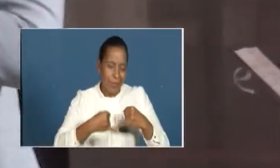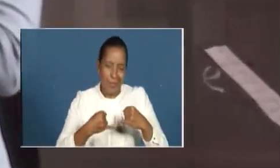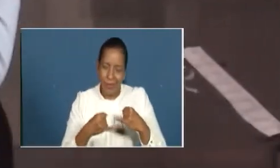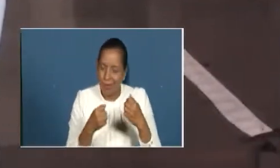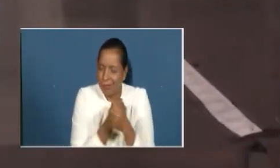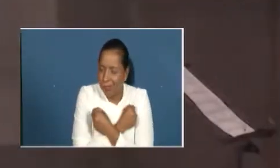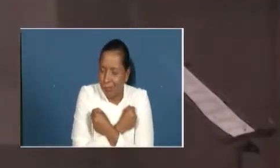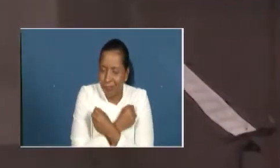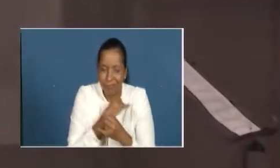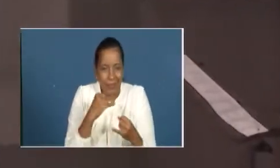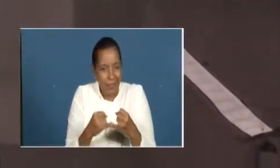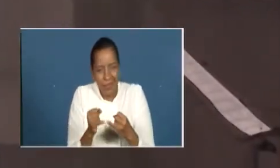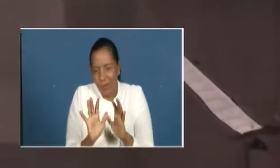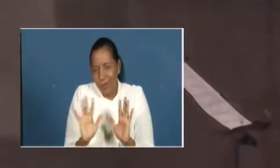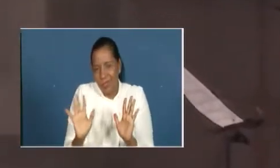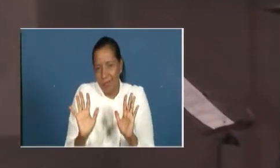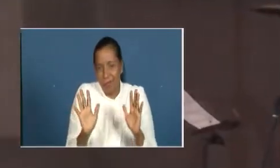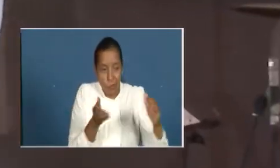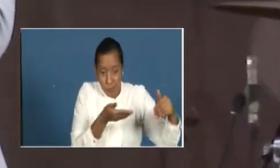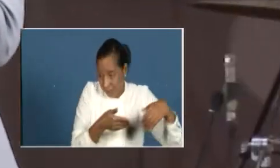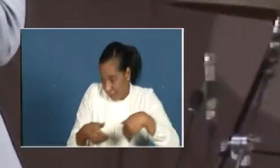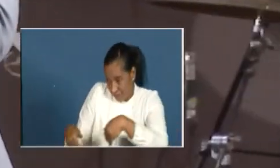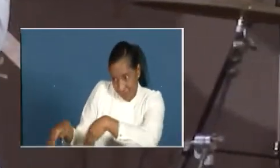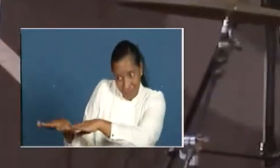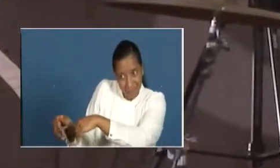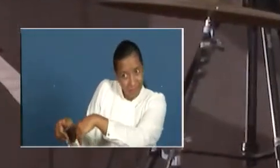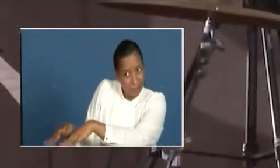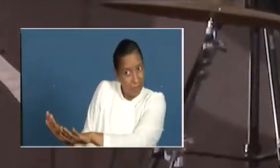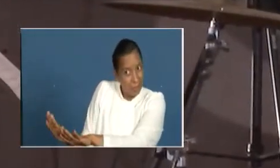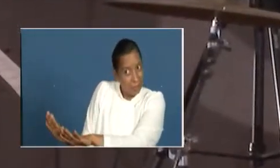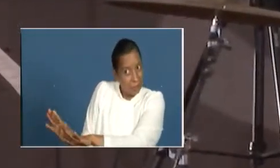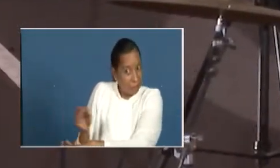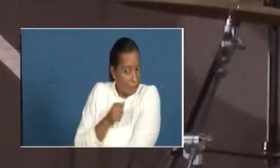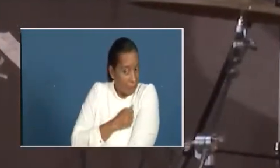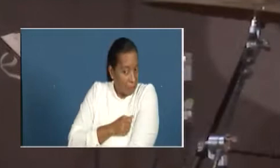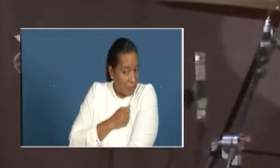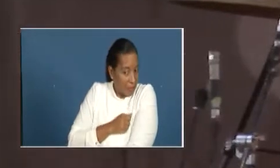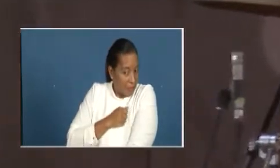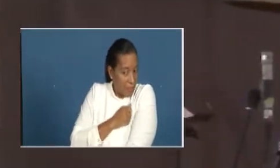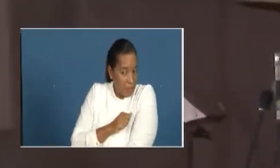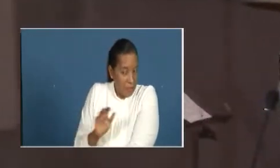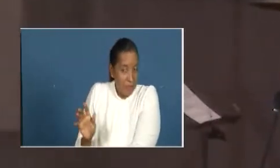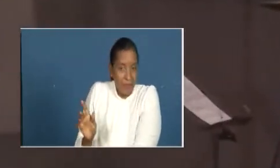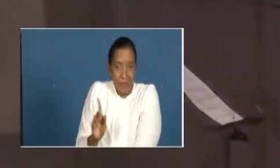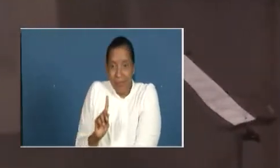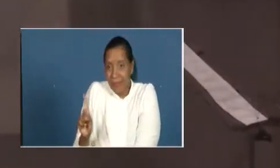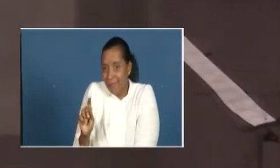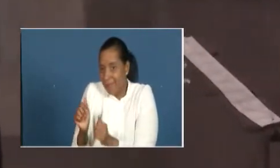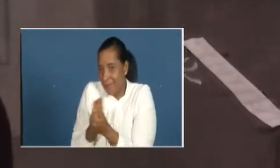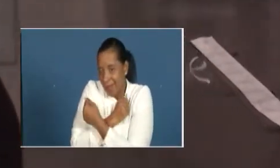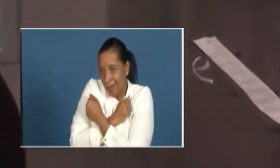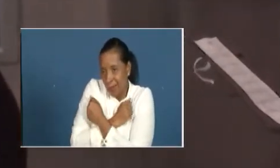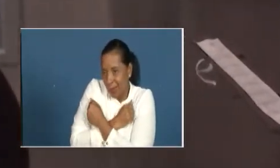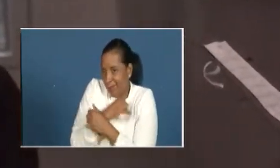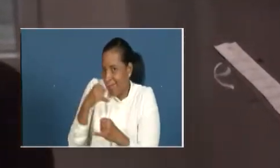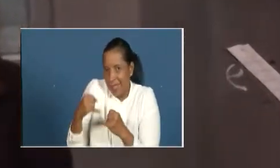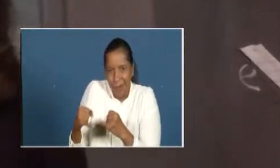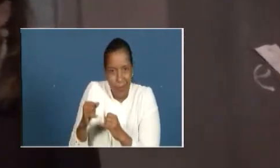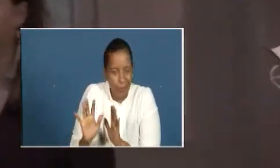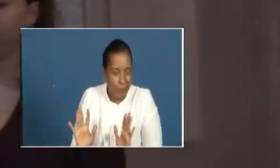Y por eso es mi profundo pésame para ti, porque ya esto